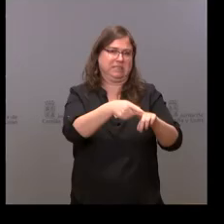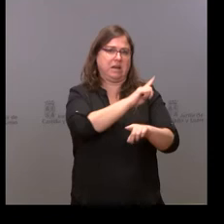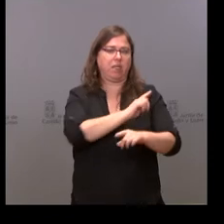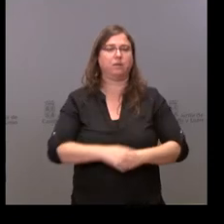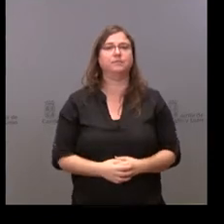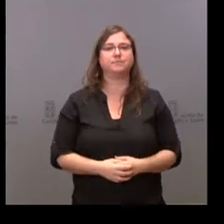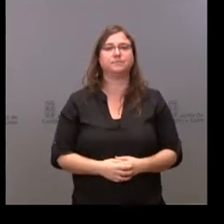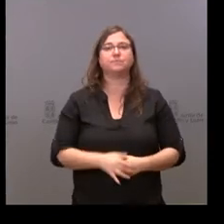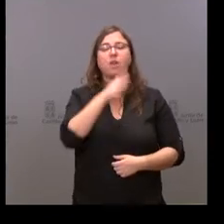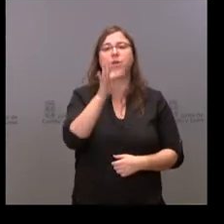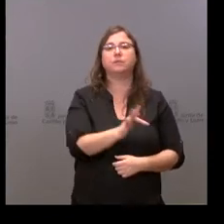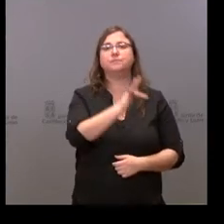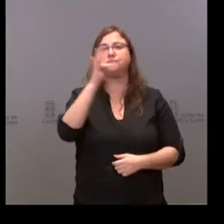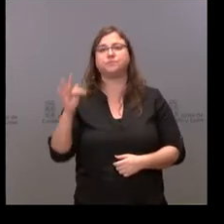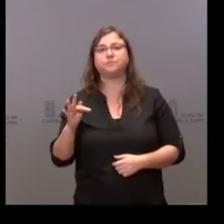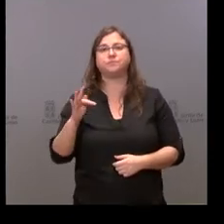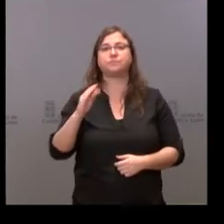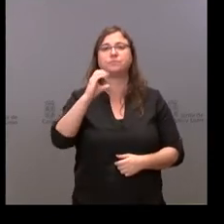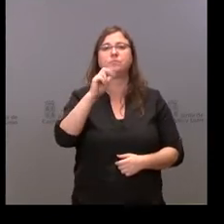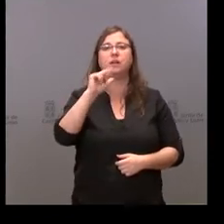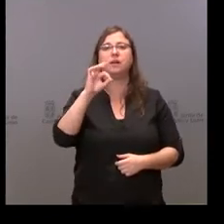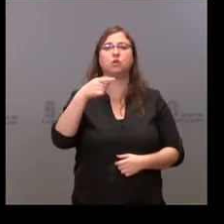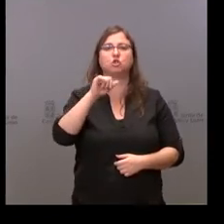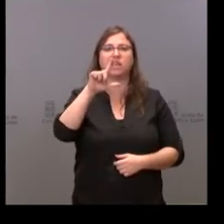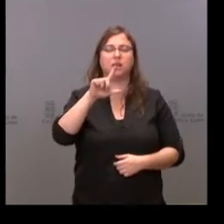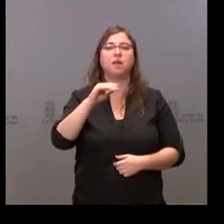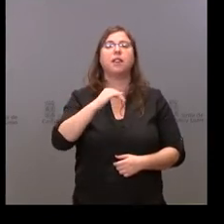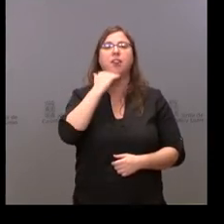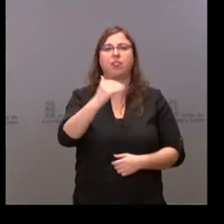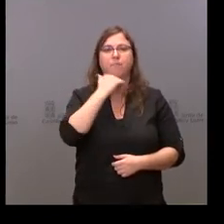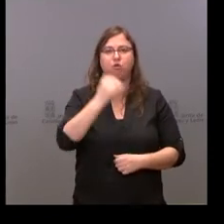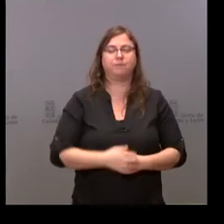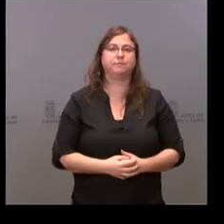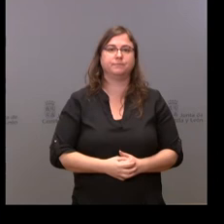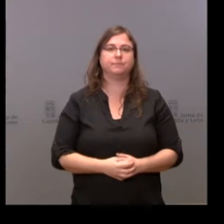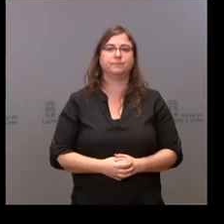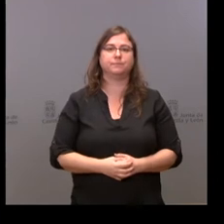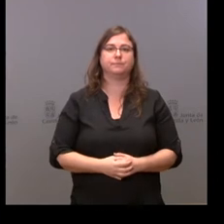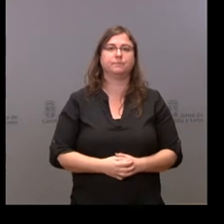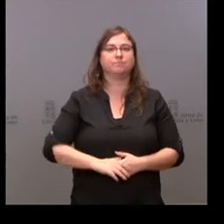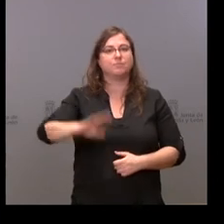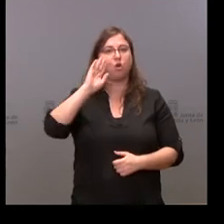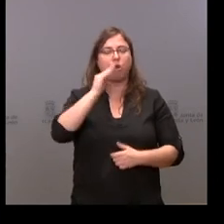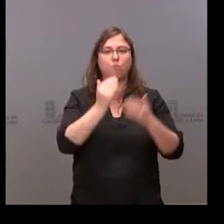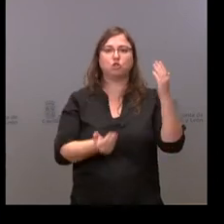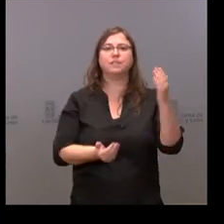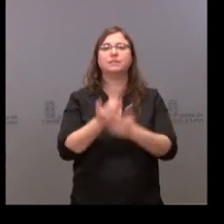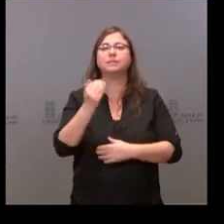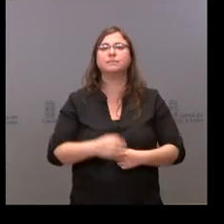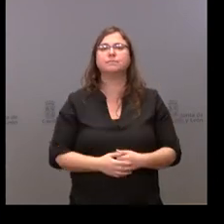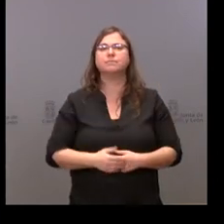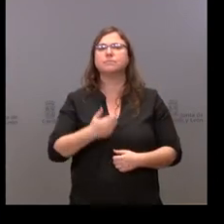damos paso ahora a carlos gil de la opinión de zamora adelante carlos o hola buenos días